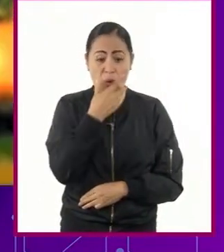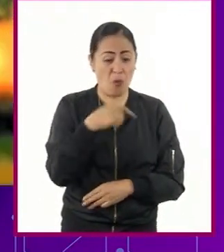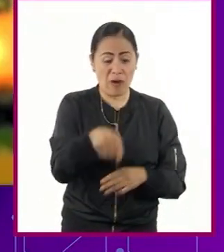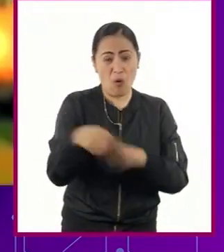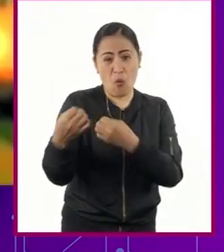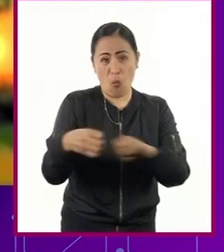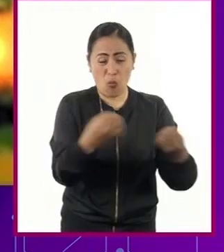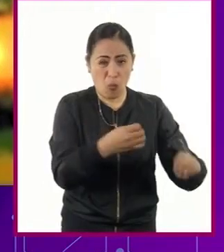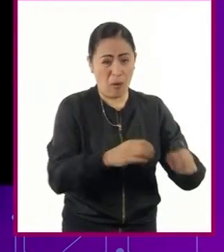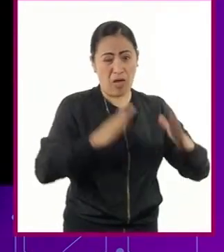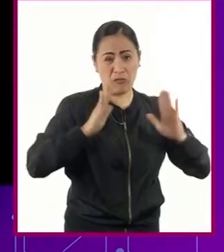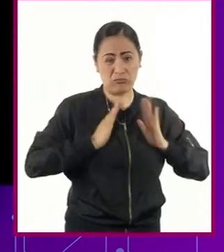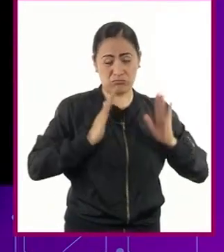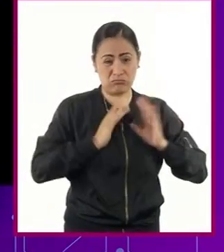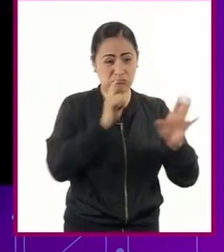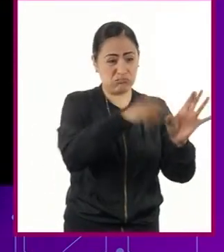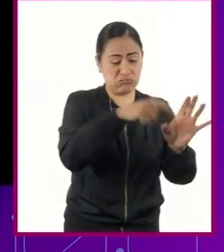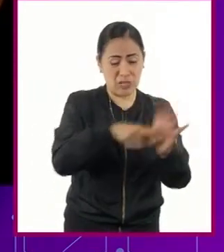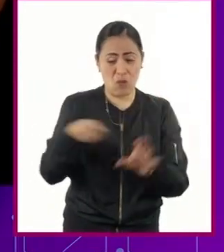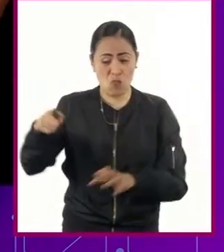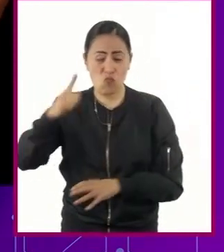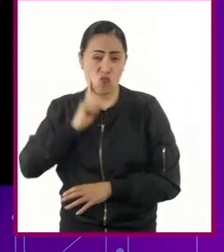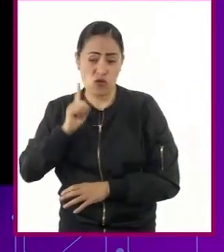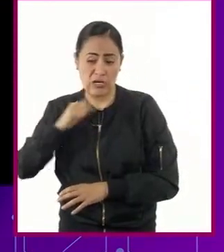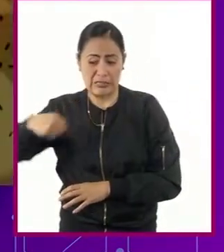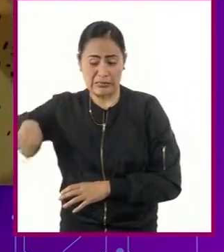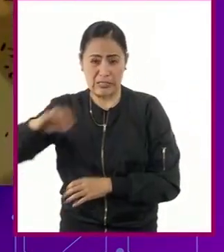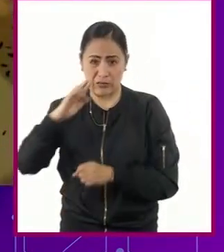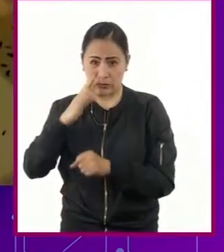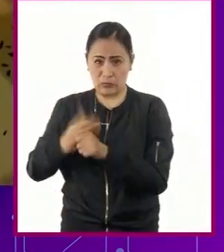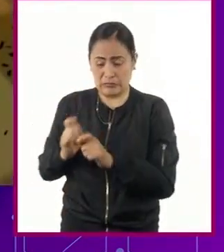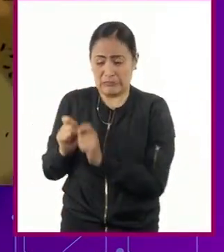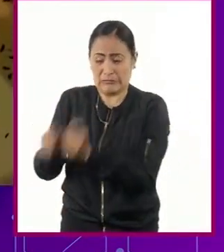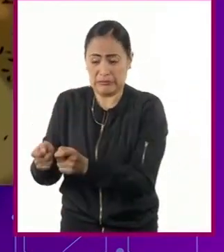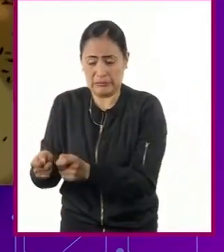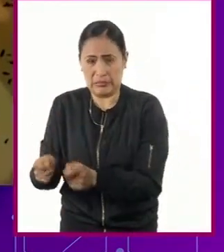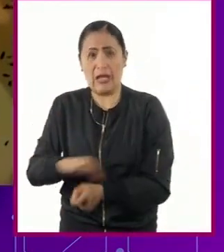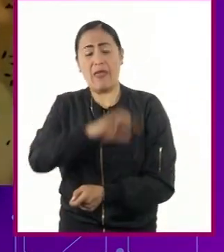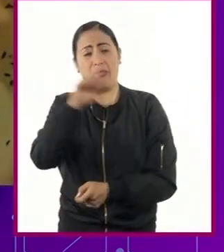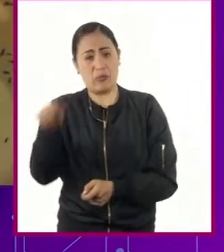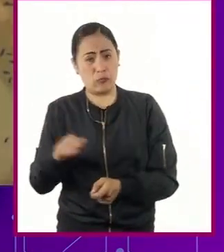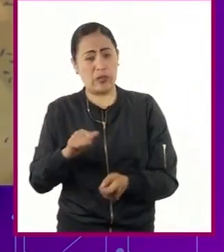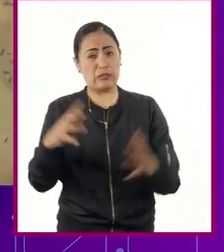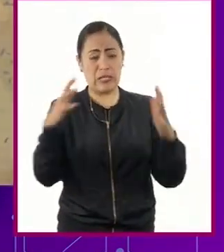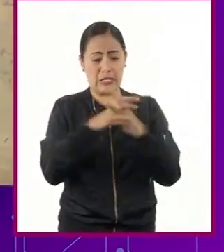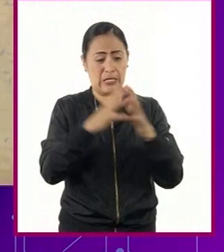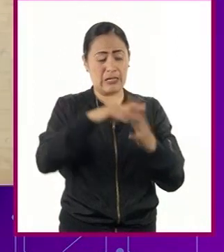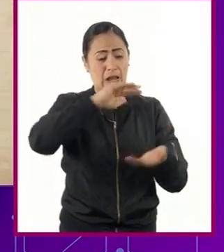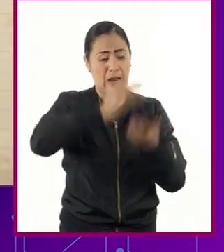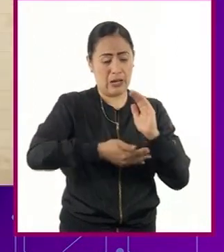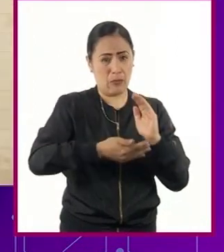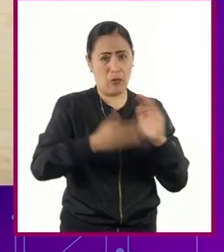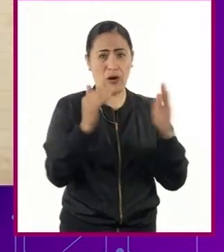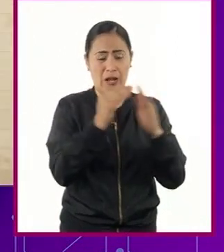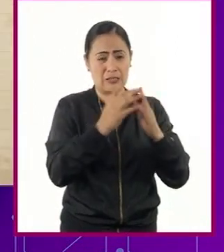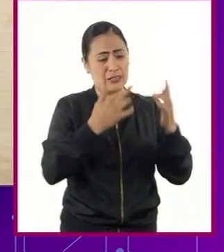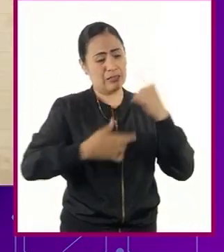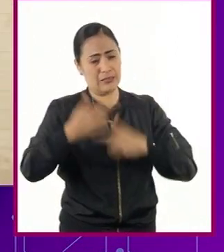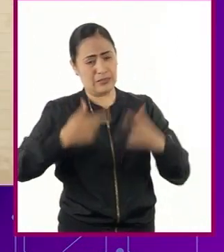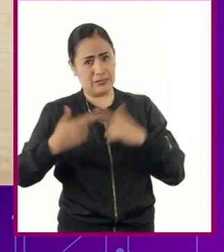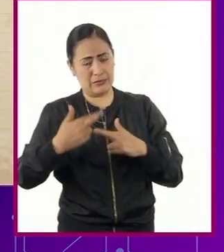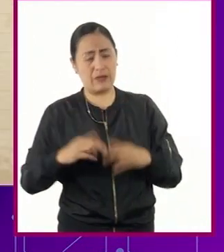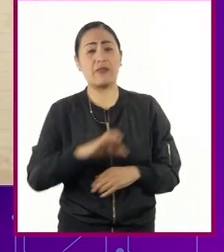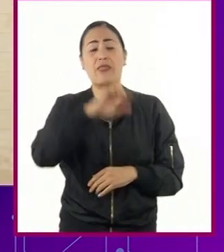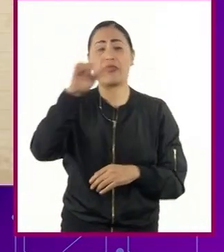estar en el frente de batalla. Al terminar la guerra, regresaron a sus casas. Cuando inició la Segunda Guerra